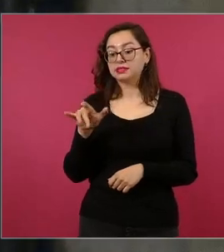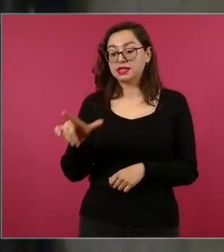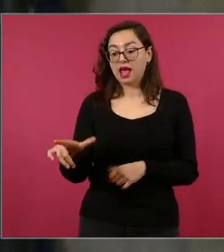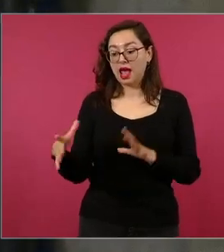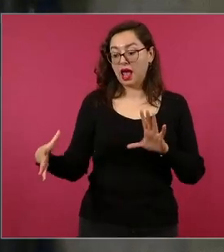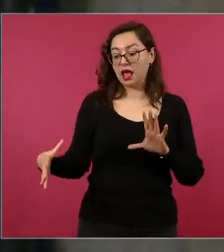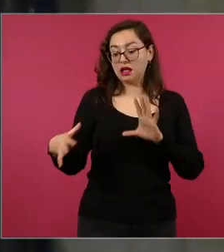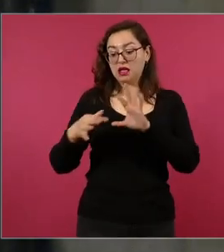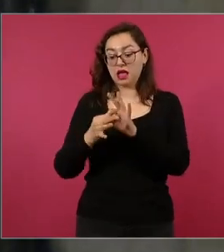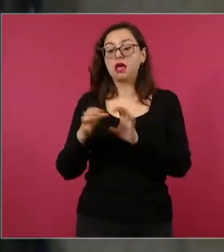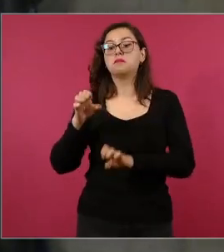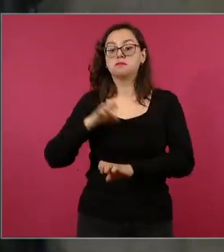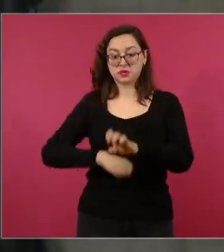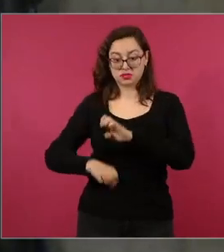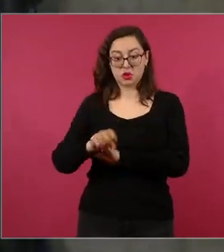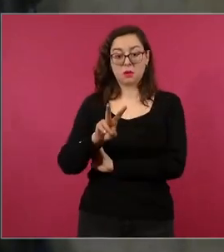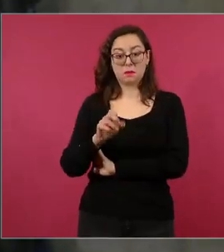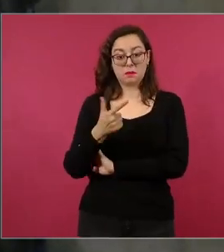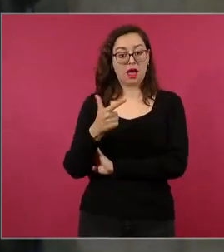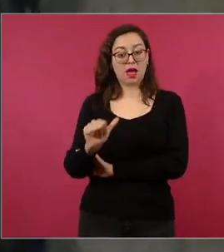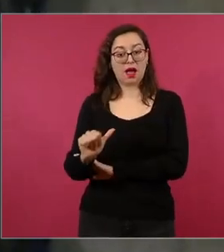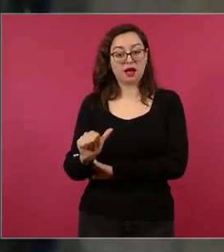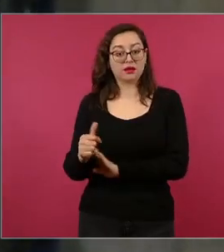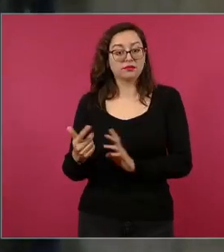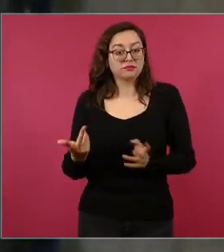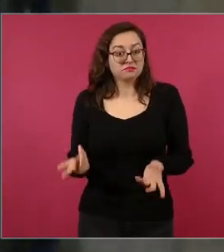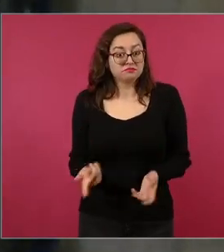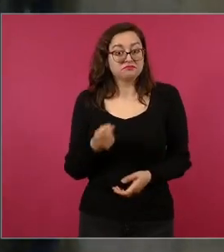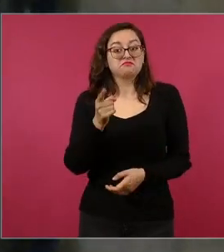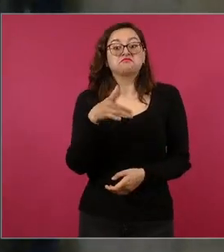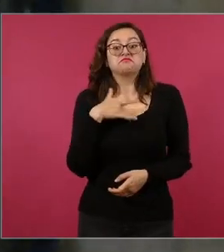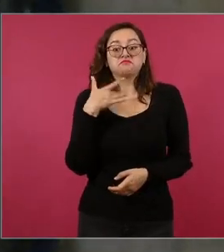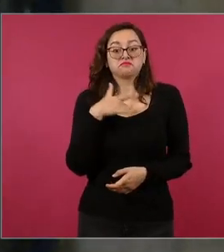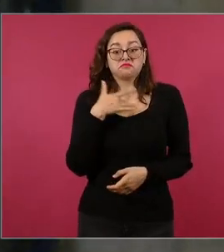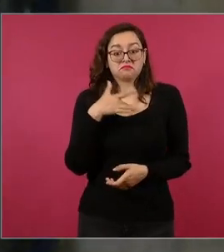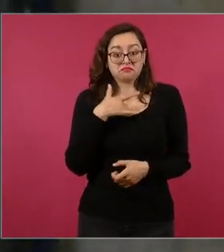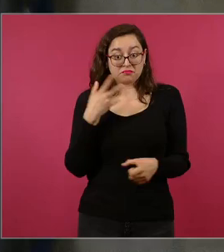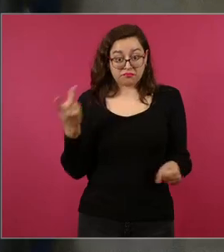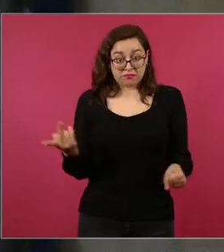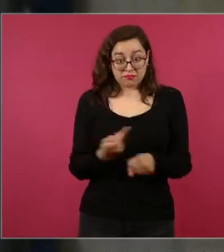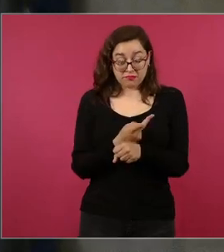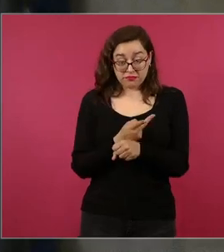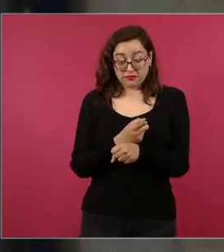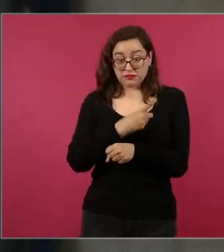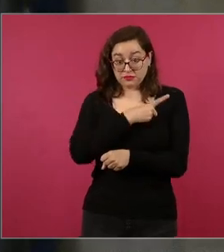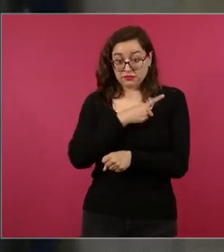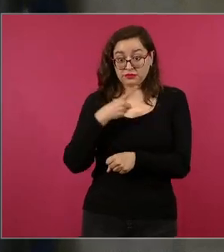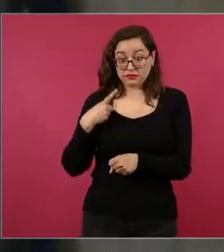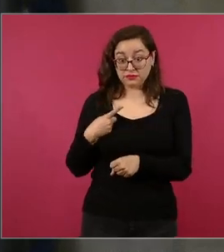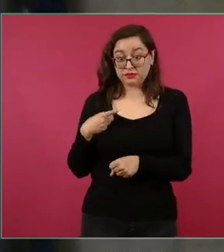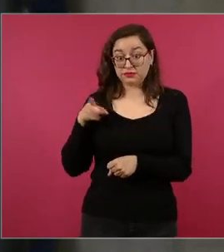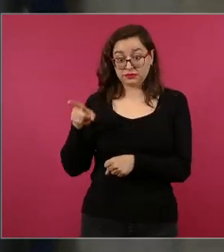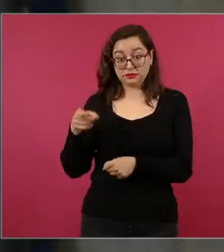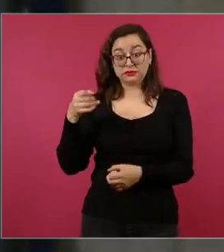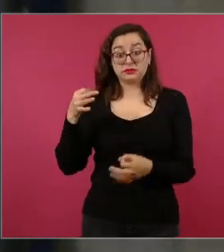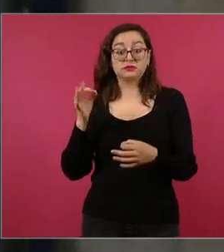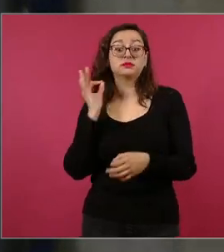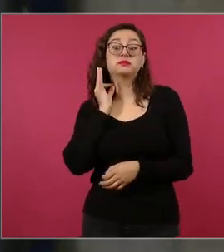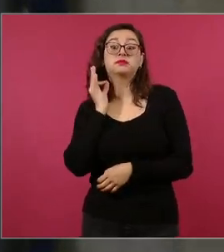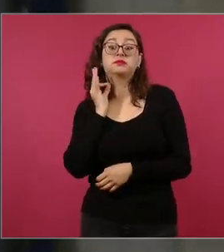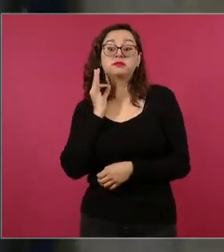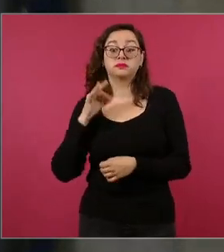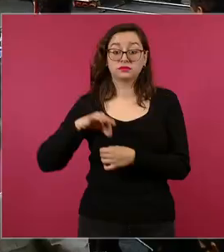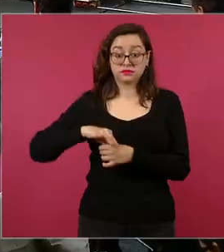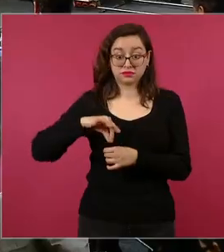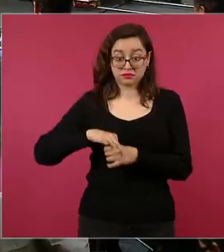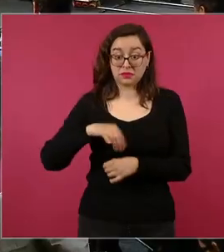señor Vega Cerrador. ¿Con esto usted considera también que deberían de ser electos los fiscales por elección